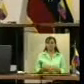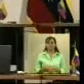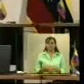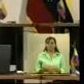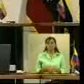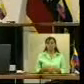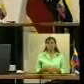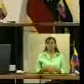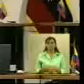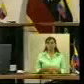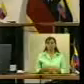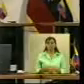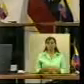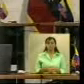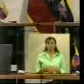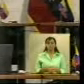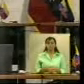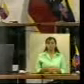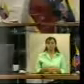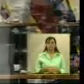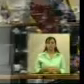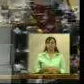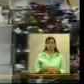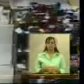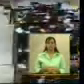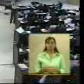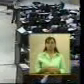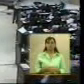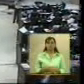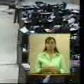Señor secretario, sírvase leer la comunicación que nos han entregado.